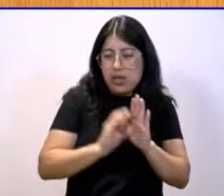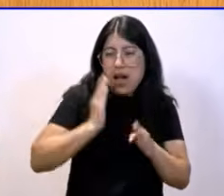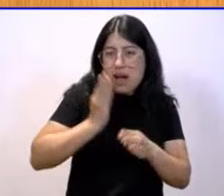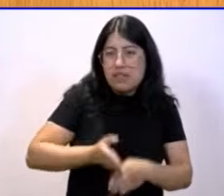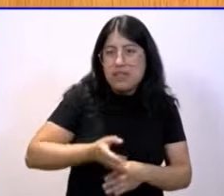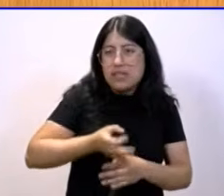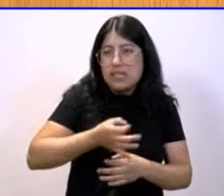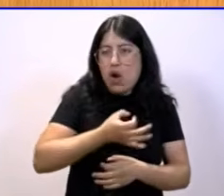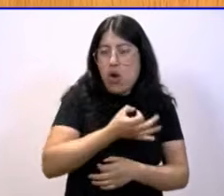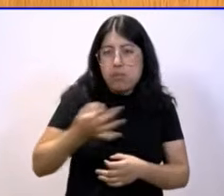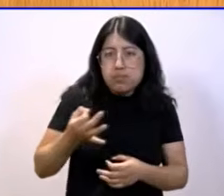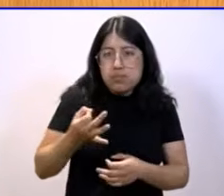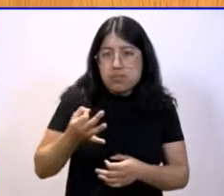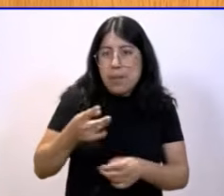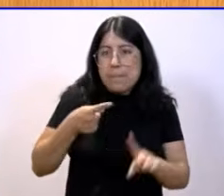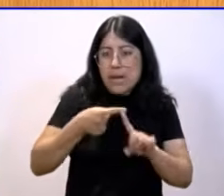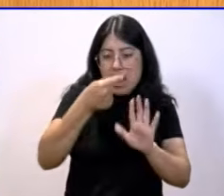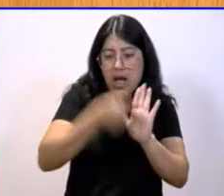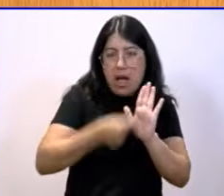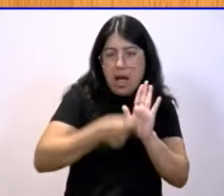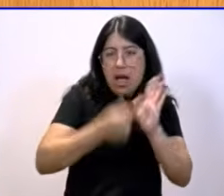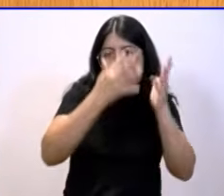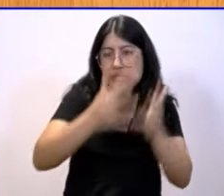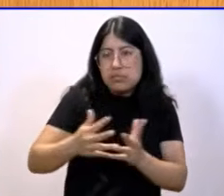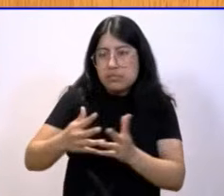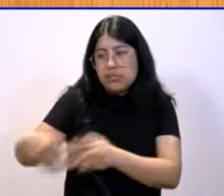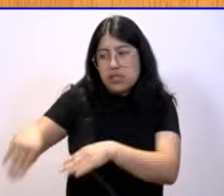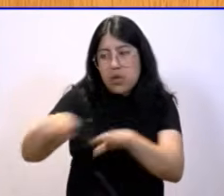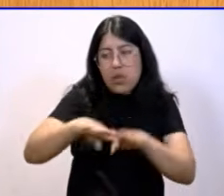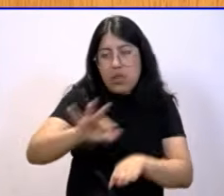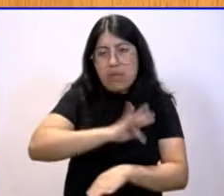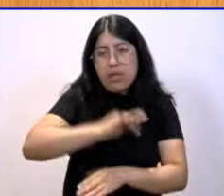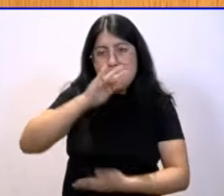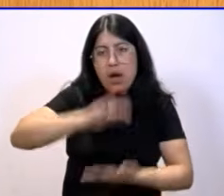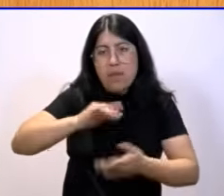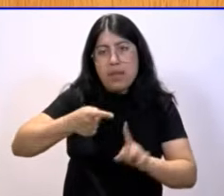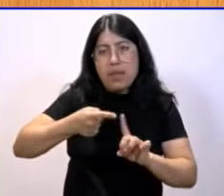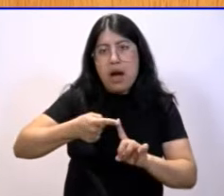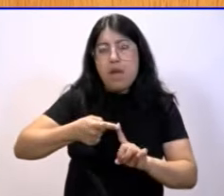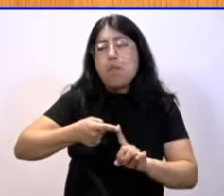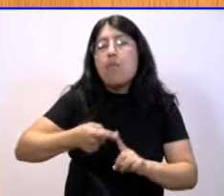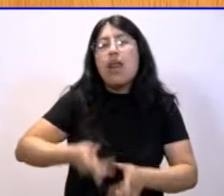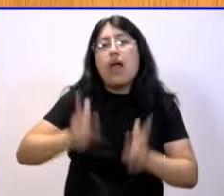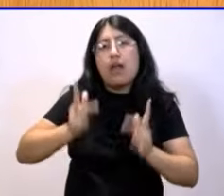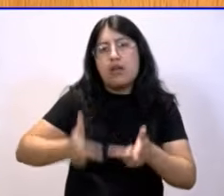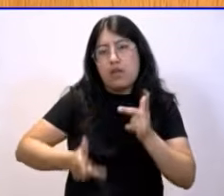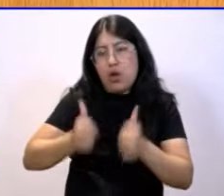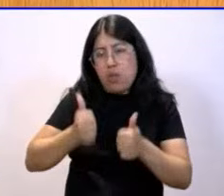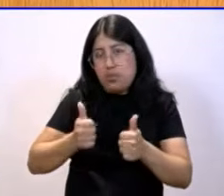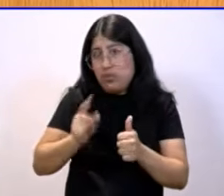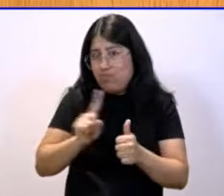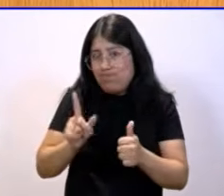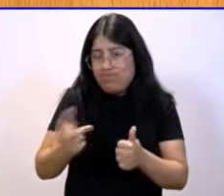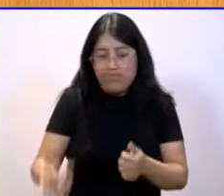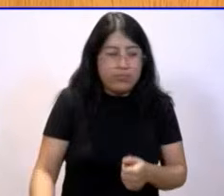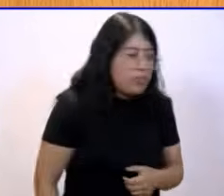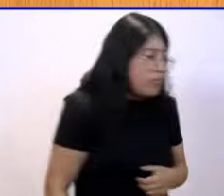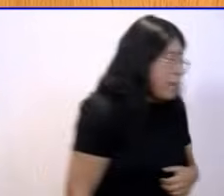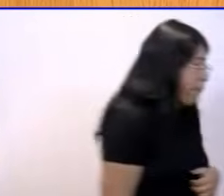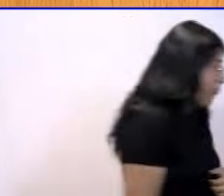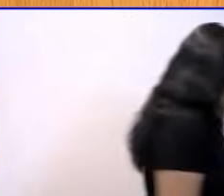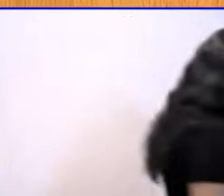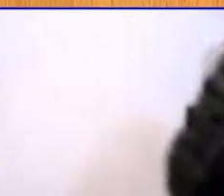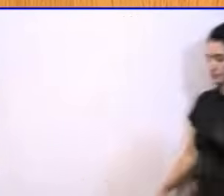único método de medición de la igualdad, el mérito y la capacidad la libre oposición. Le diría, además, por encima